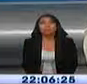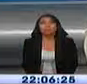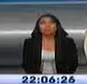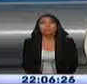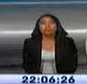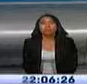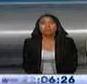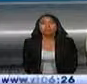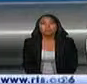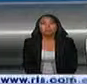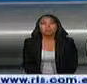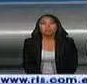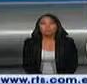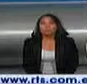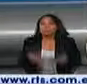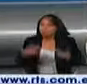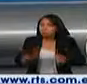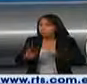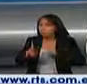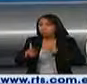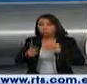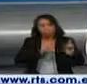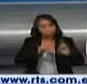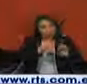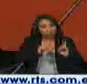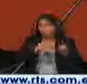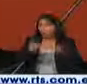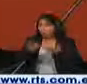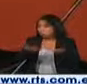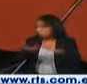llegaron luego de algunas reuniones.